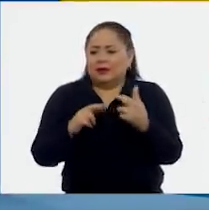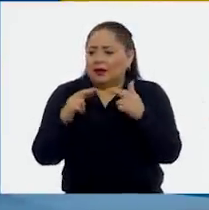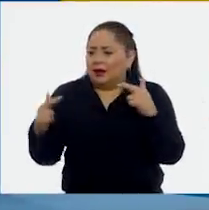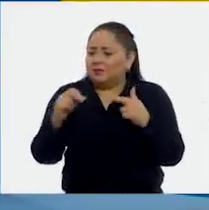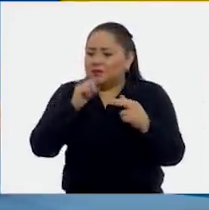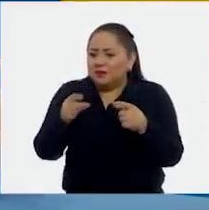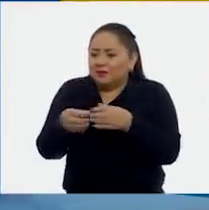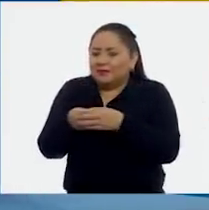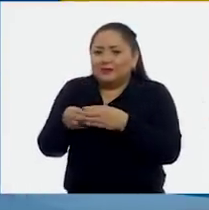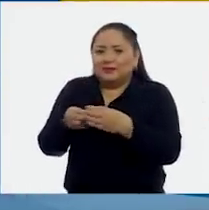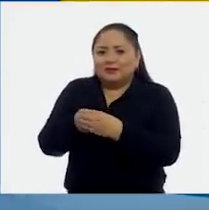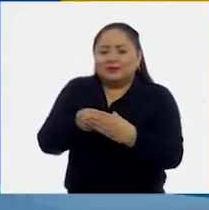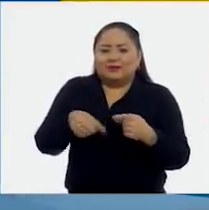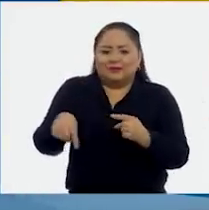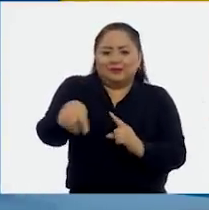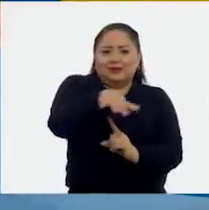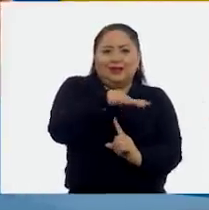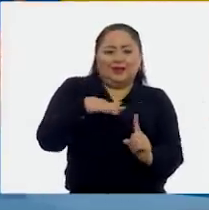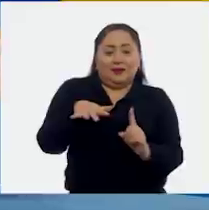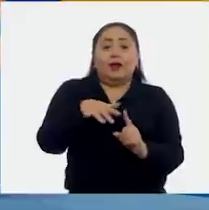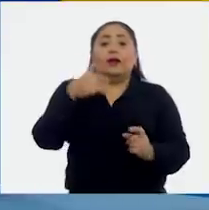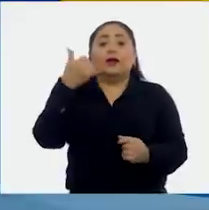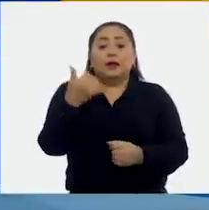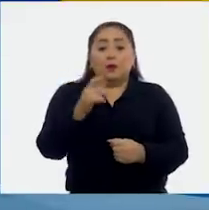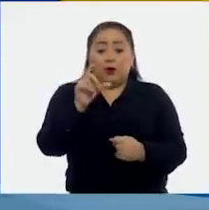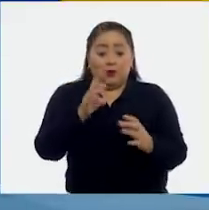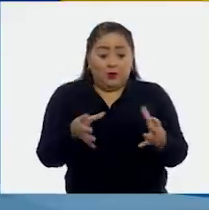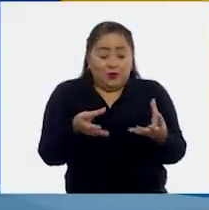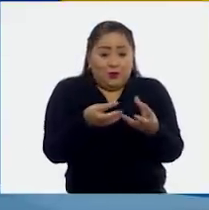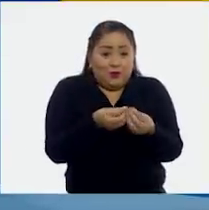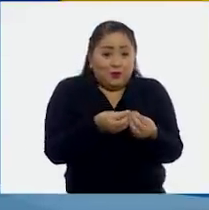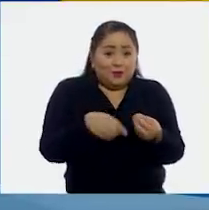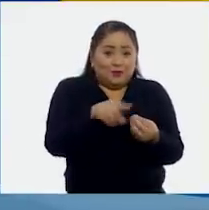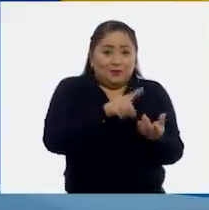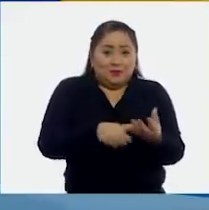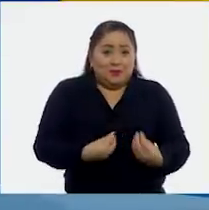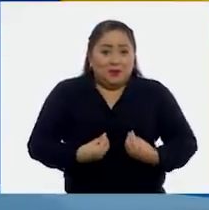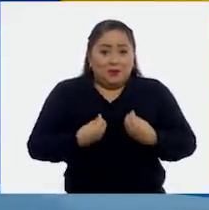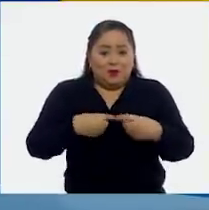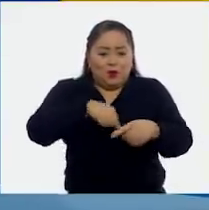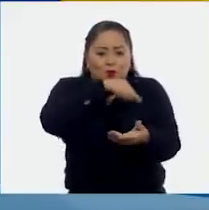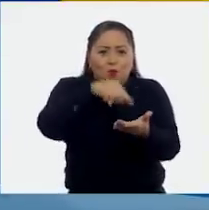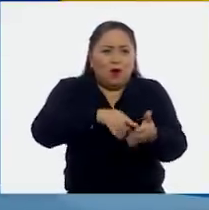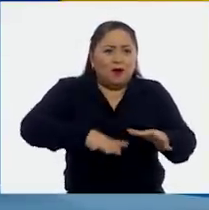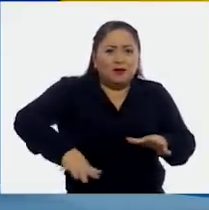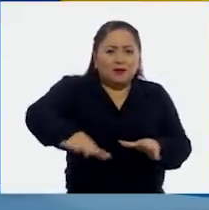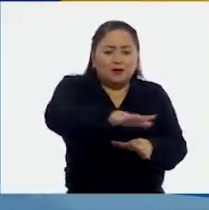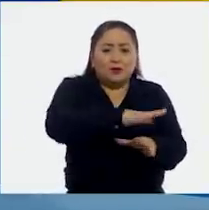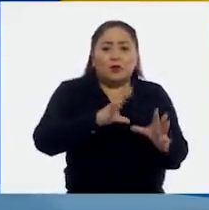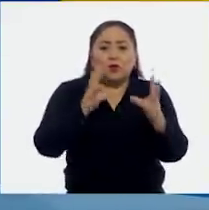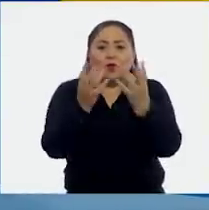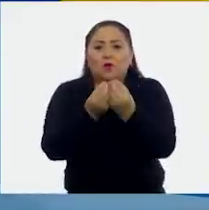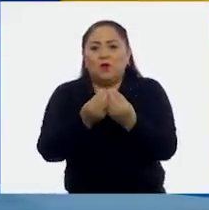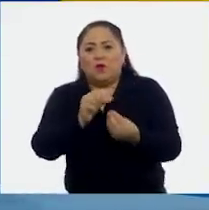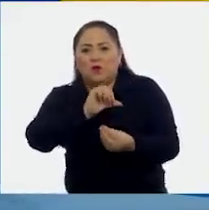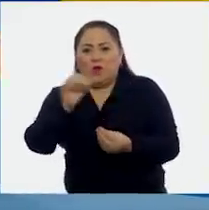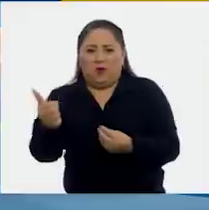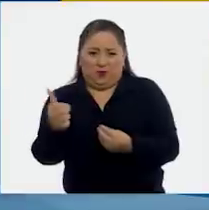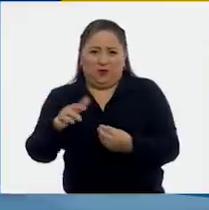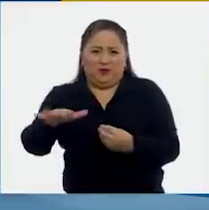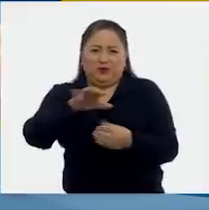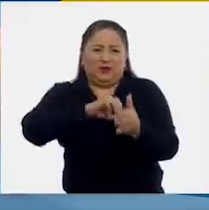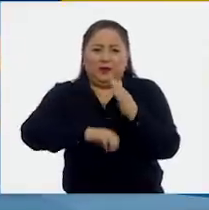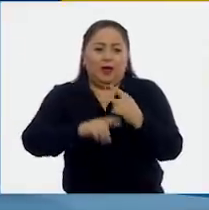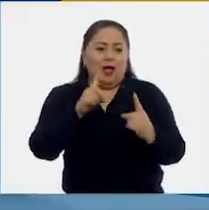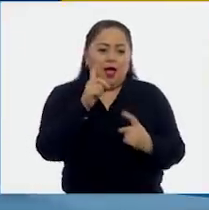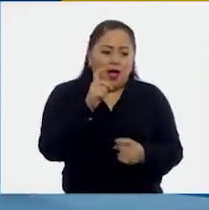entre ellos con el entorno. Al conjunto de organismos que viven en un área determinada, junto con los factores físicos como